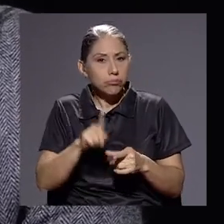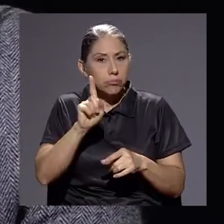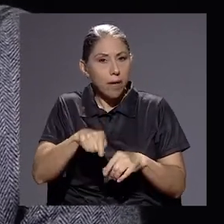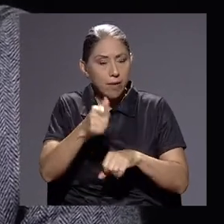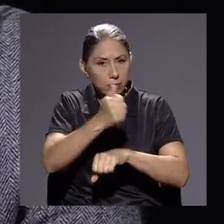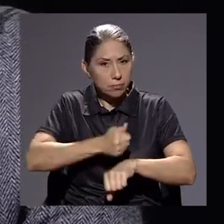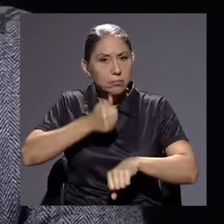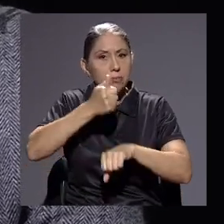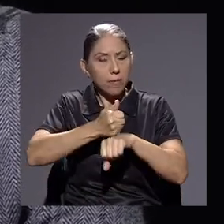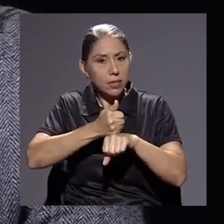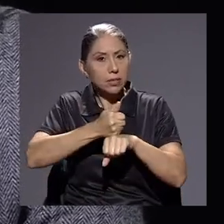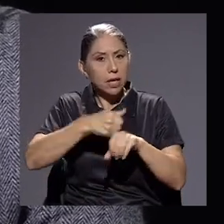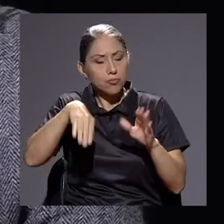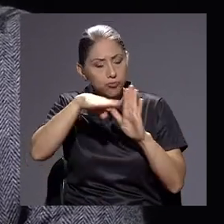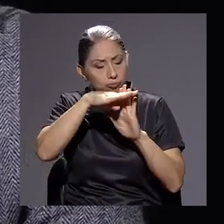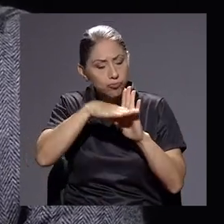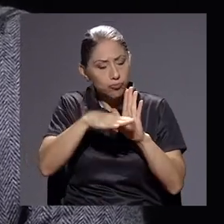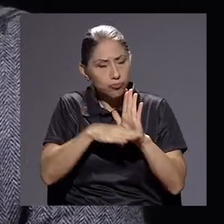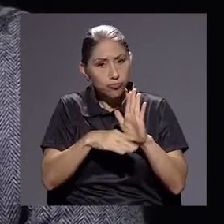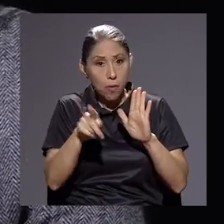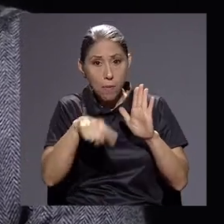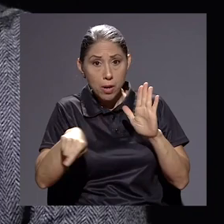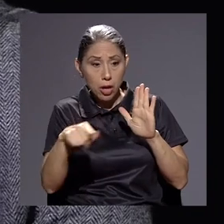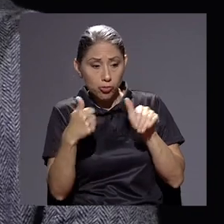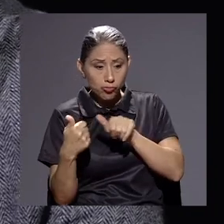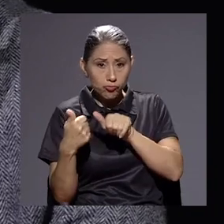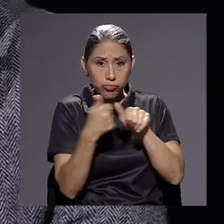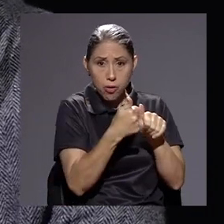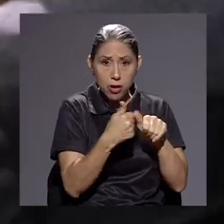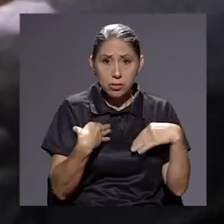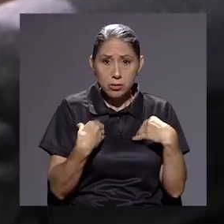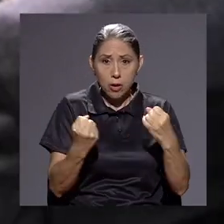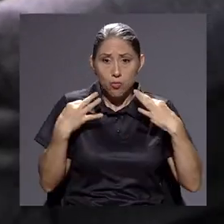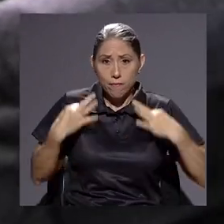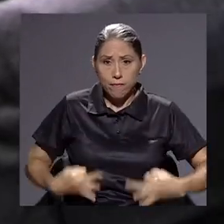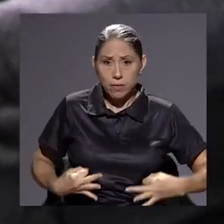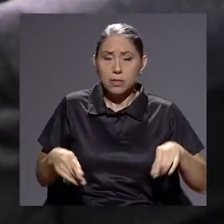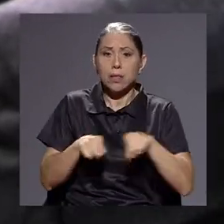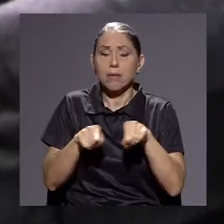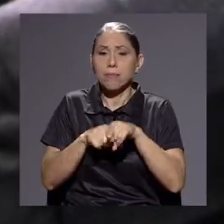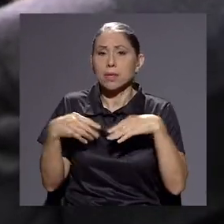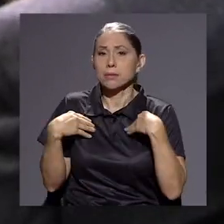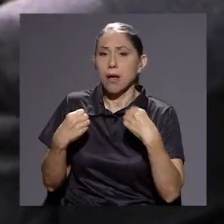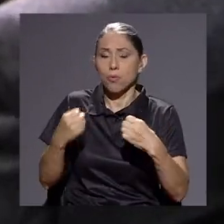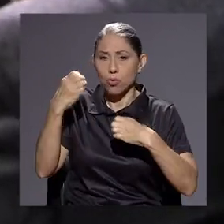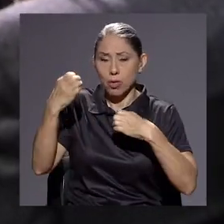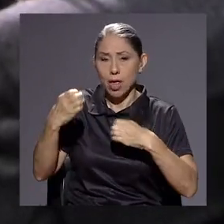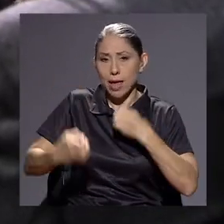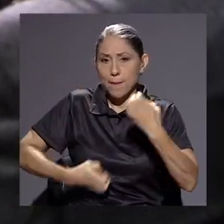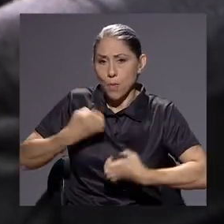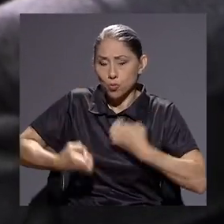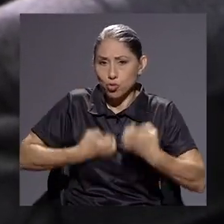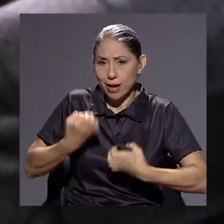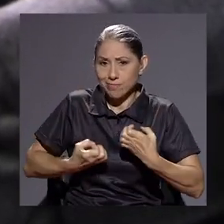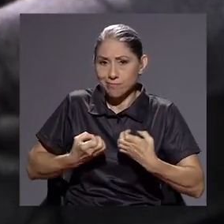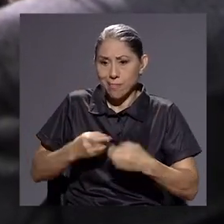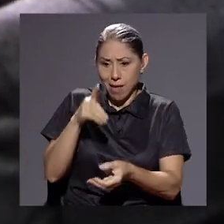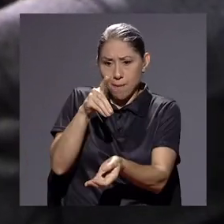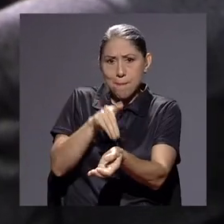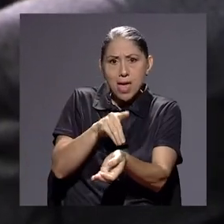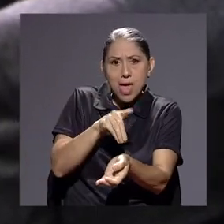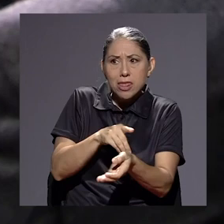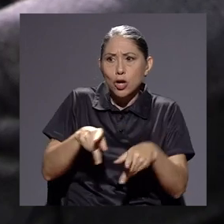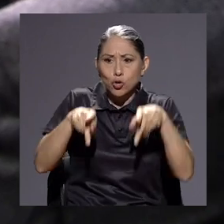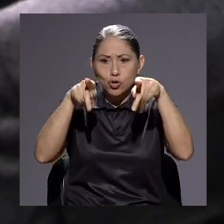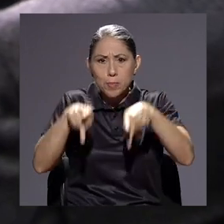establecer, digamos, una guía en cuanto a su salud física, sino también en su salud emocional. No es fácil para médicos,